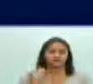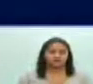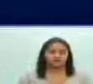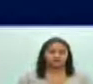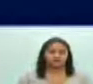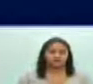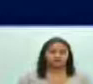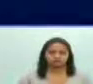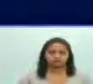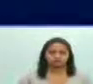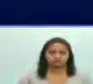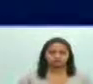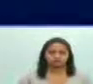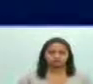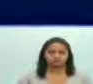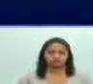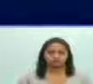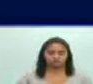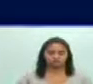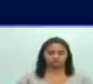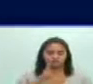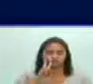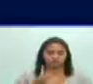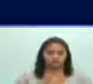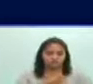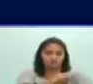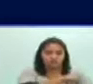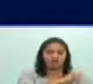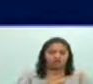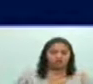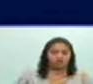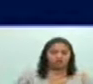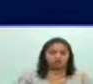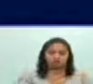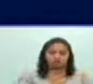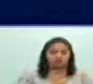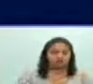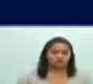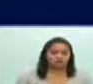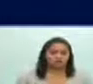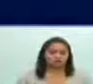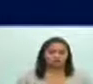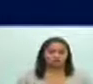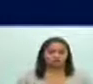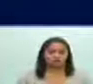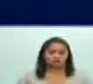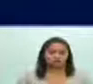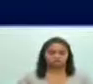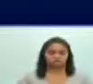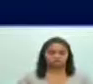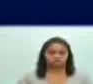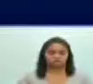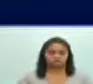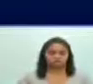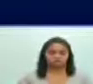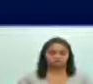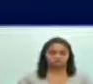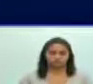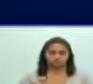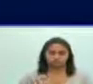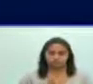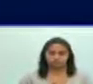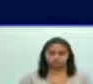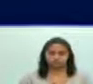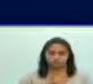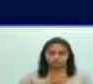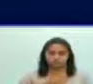sus respectivas procedencias sociales, algunos de criazón y otros de soldada. Ellos